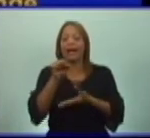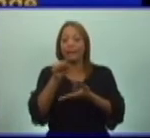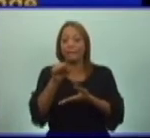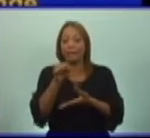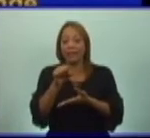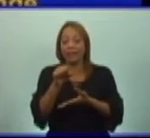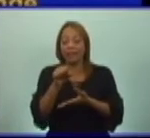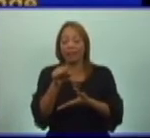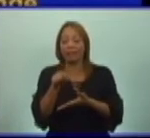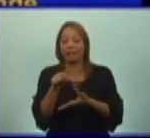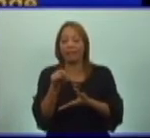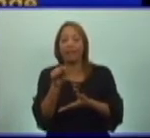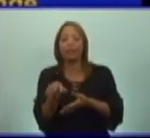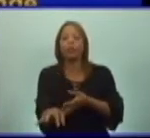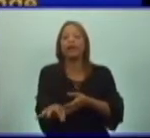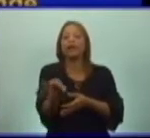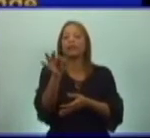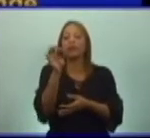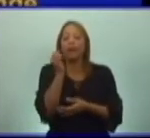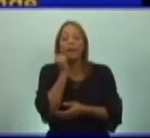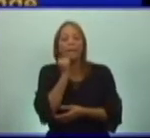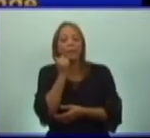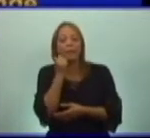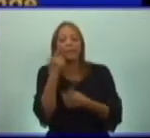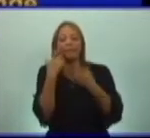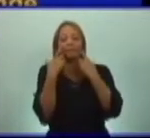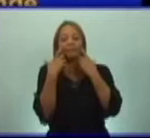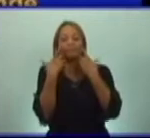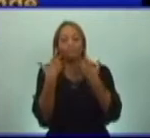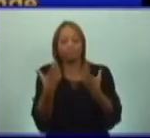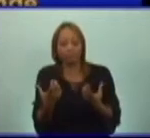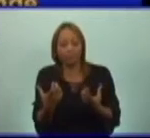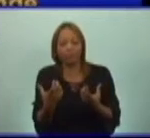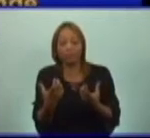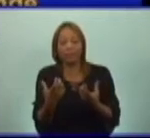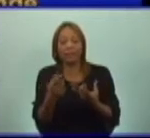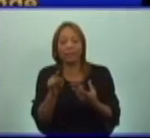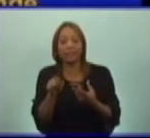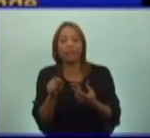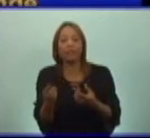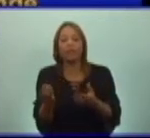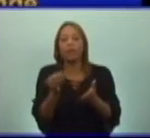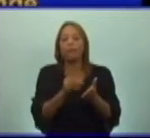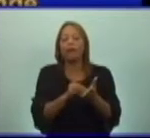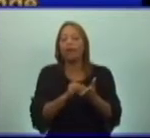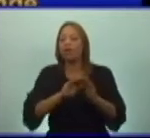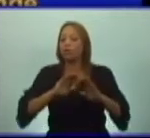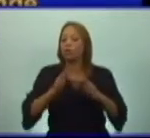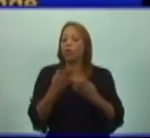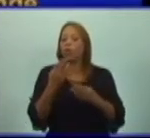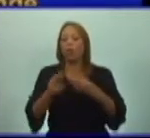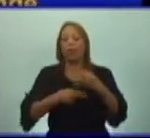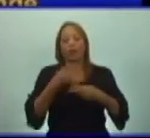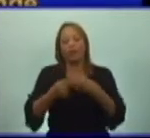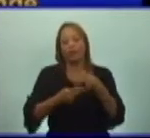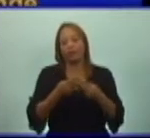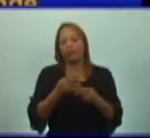alfabetización, escoge la que más te impresionó y valórala teniendo en cuenta su actuación.